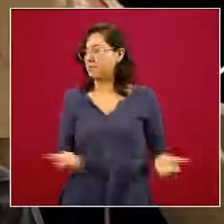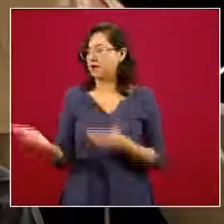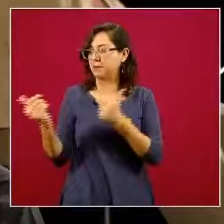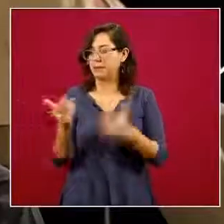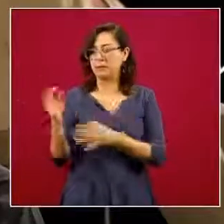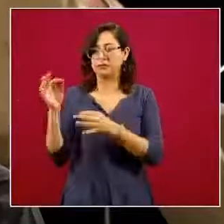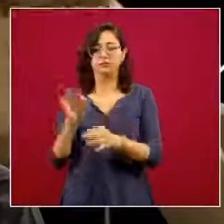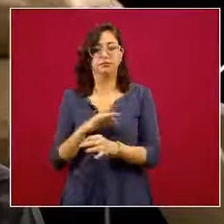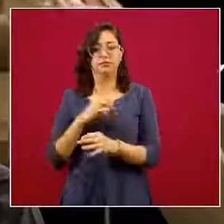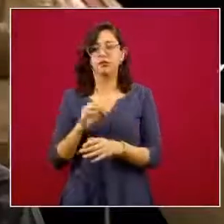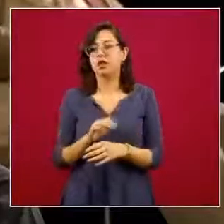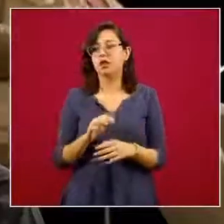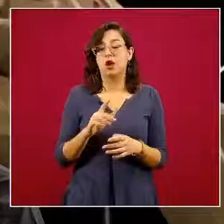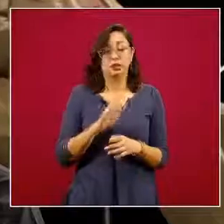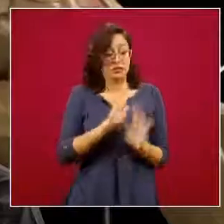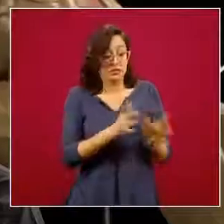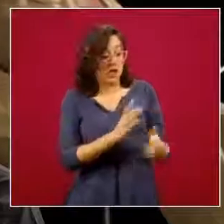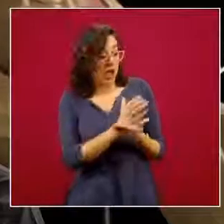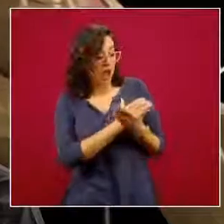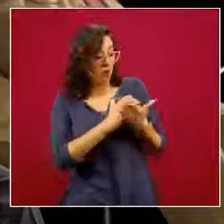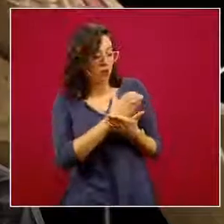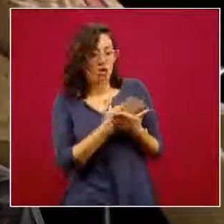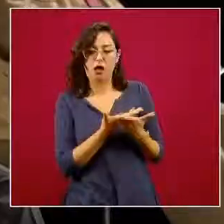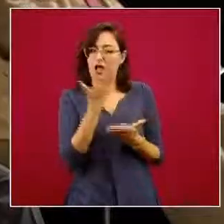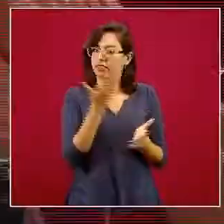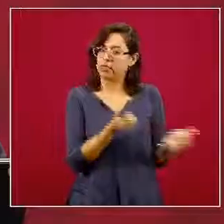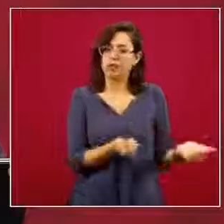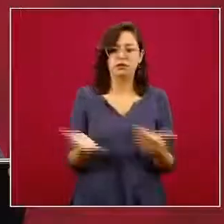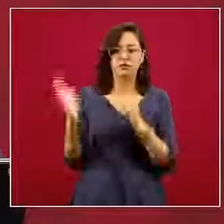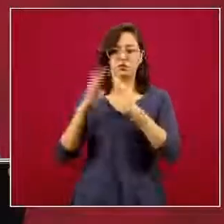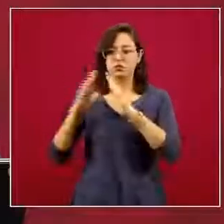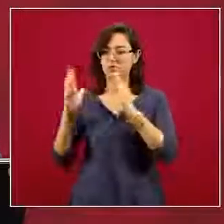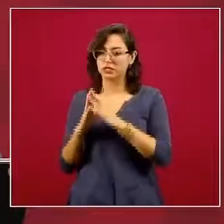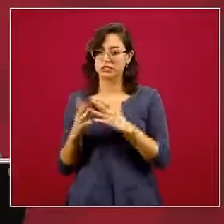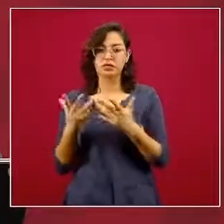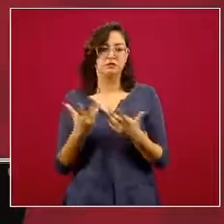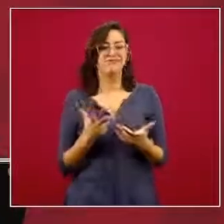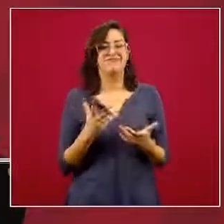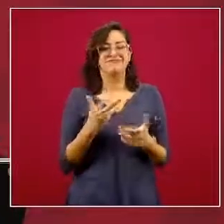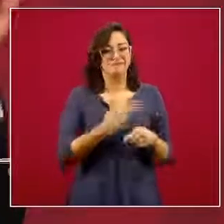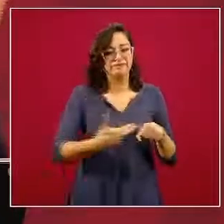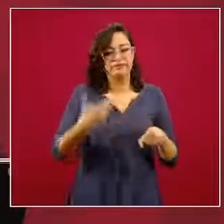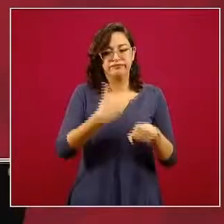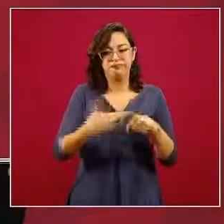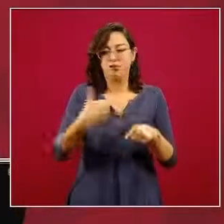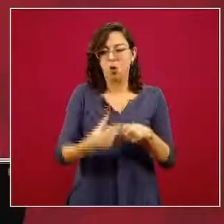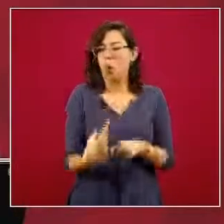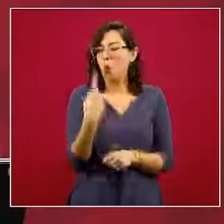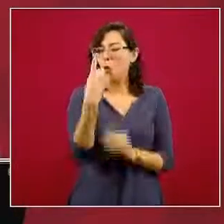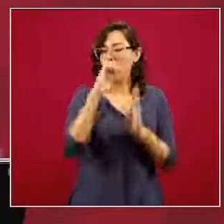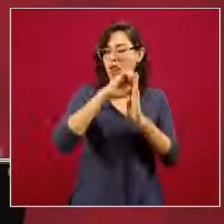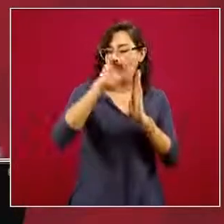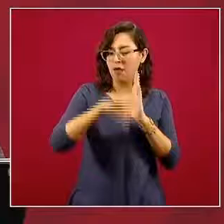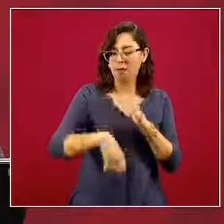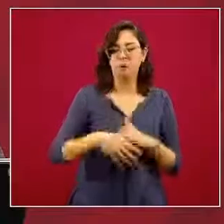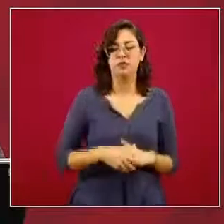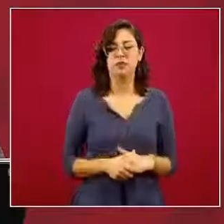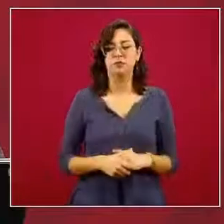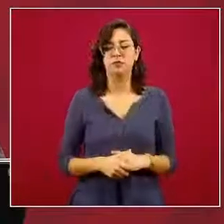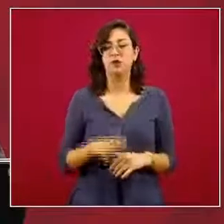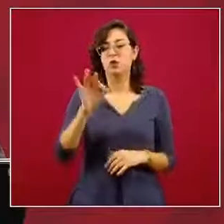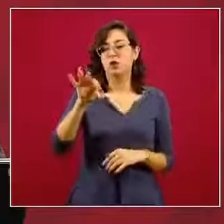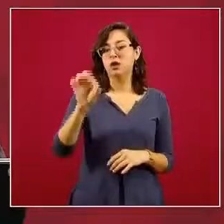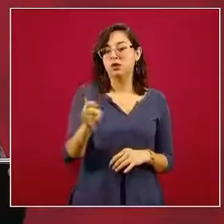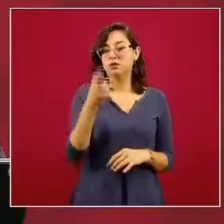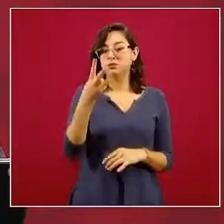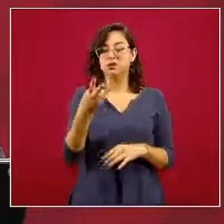que se asignara a otros hospitales a aquellas personas que continuaban en hospitalización. Por poner un ejemplo de muchos, cerca de